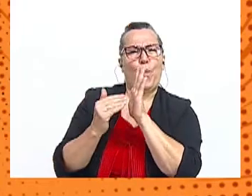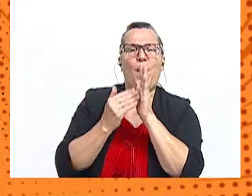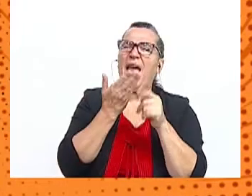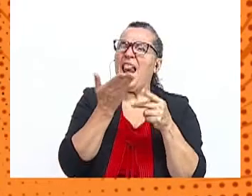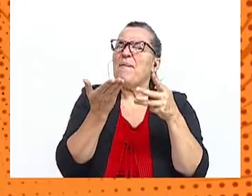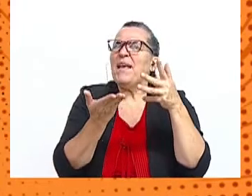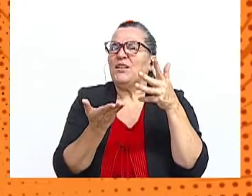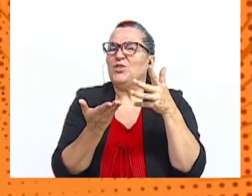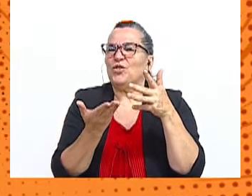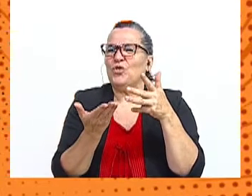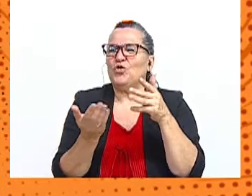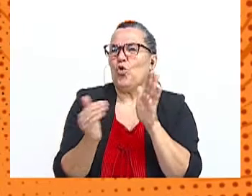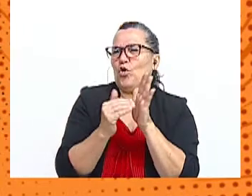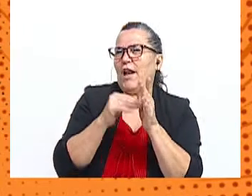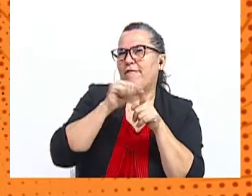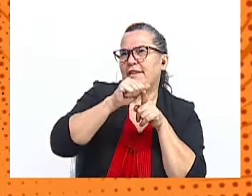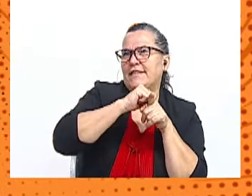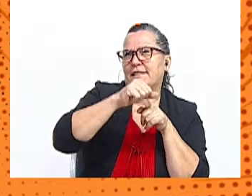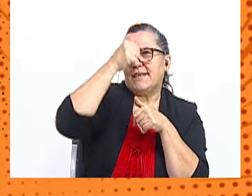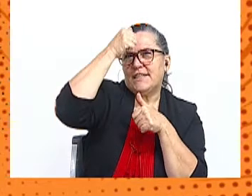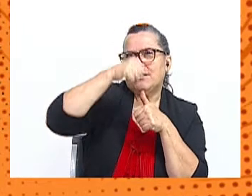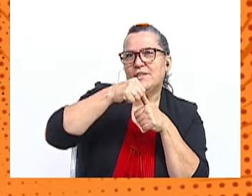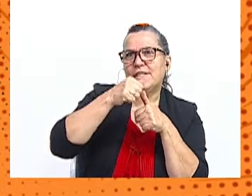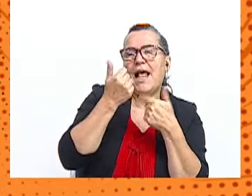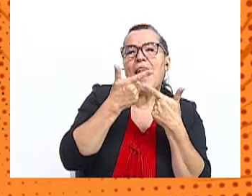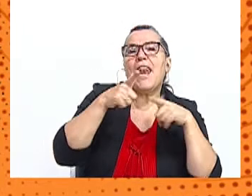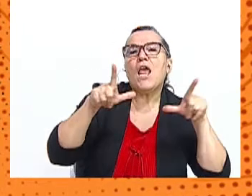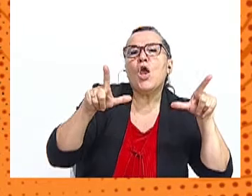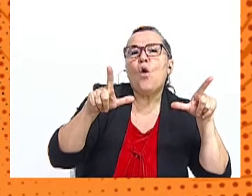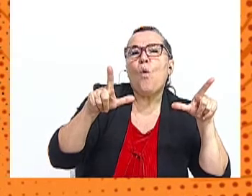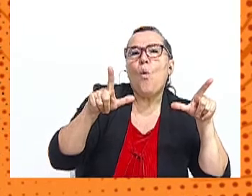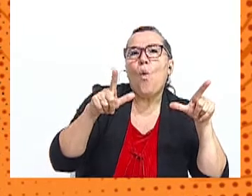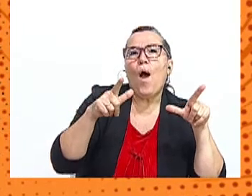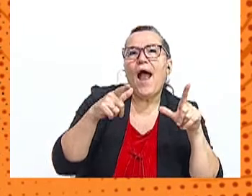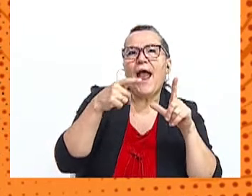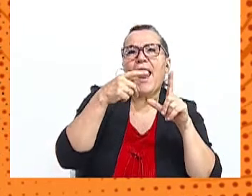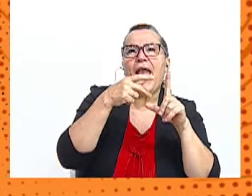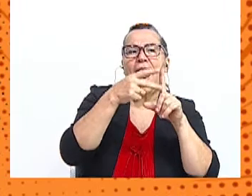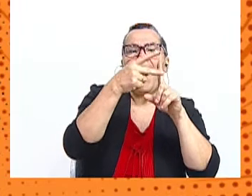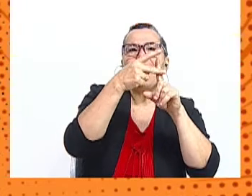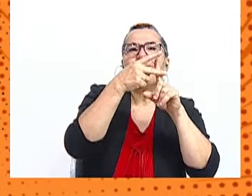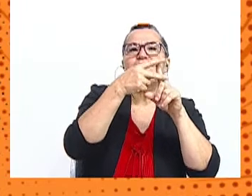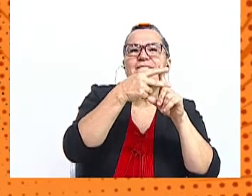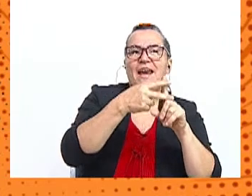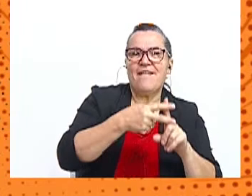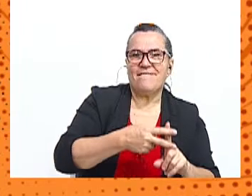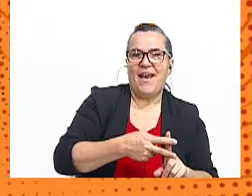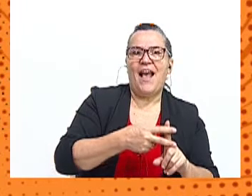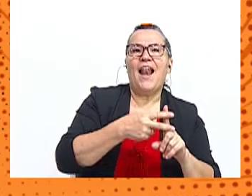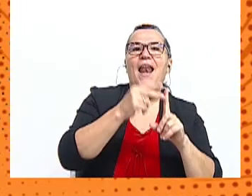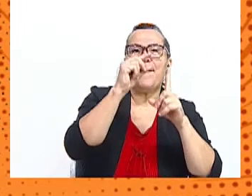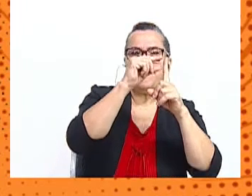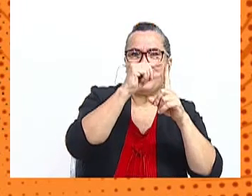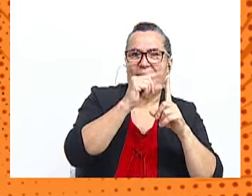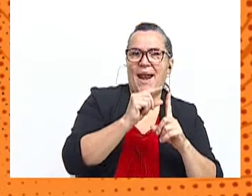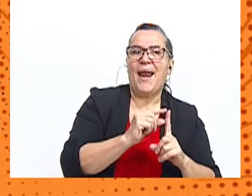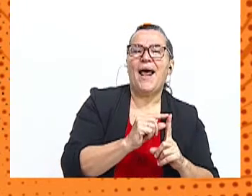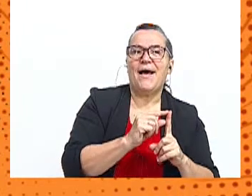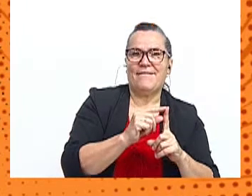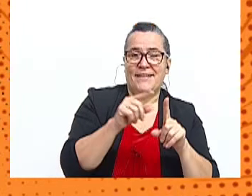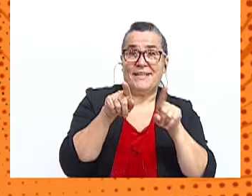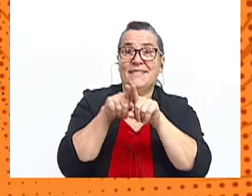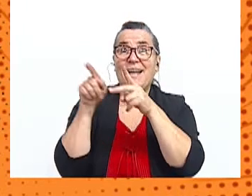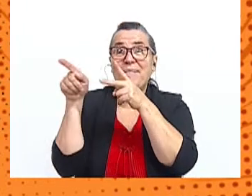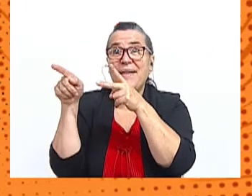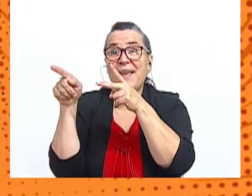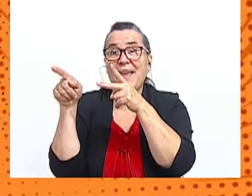elementos? ¿Recuerdan que hablamos sobre el lenguaje verbal? Ajá, las palabras. Y también